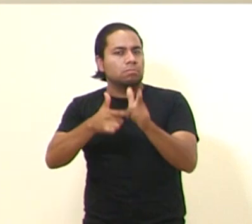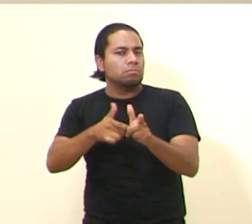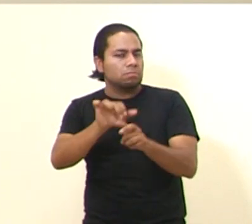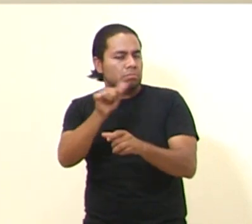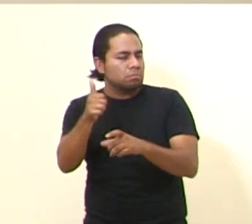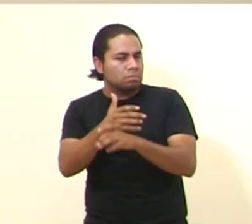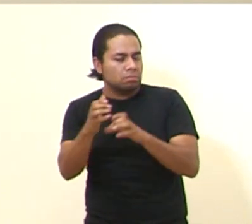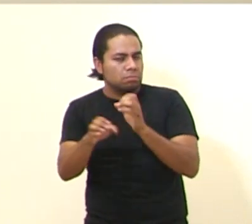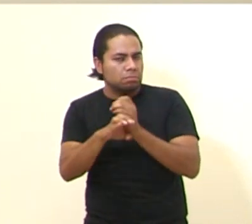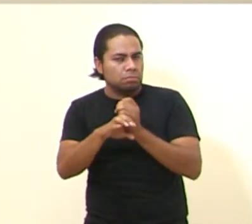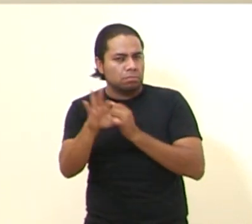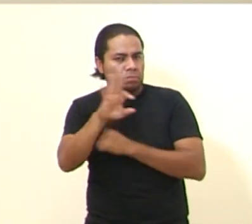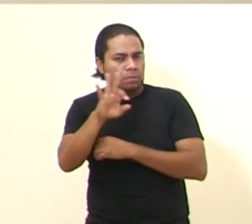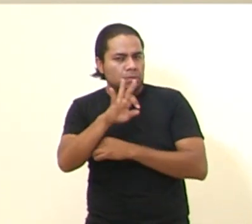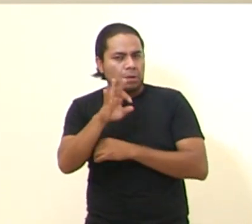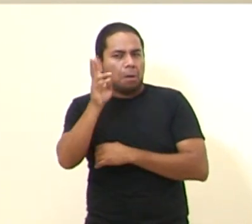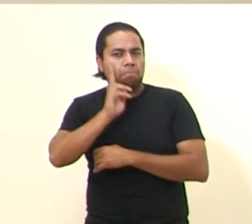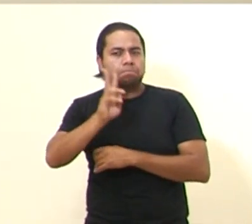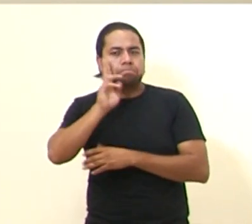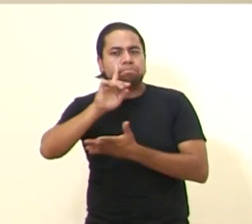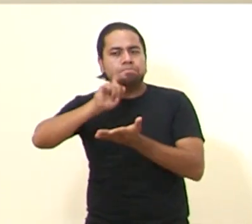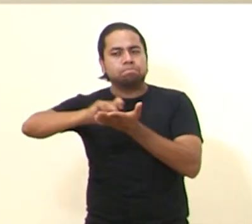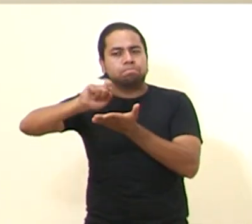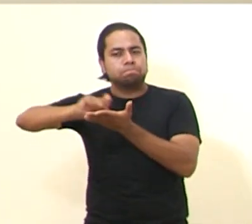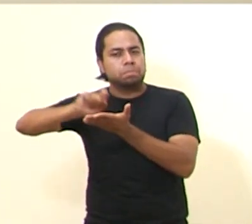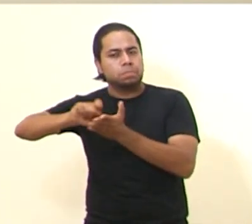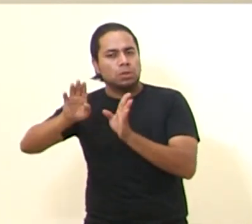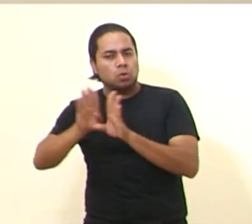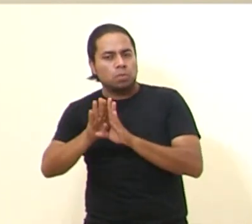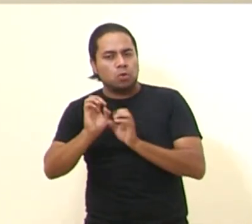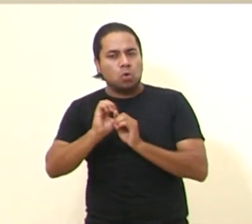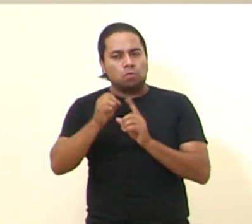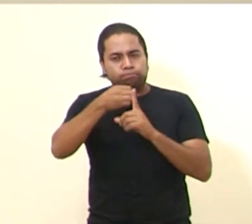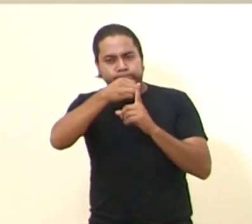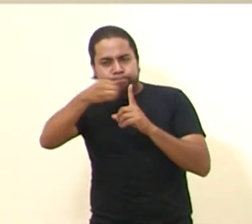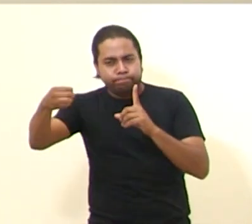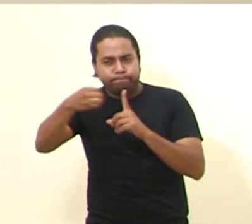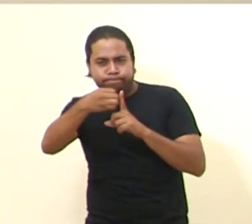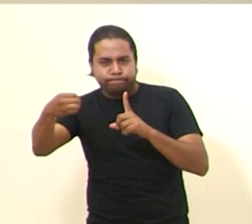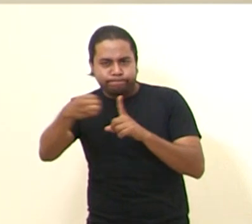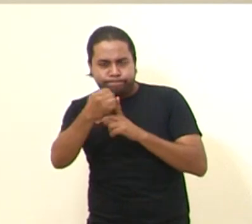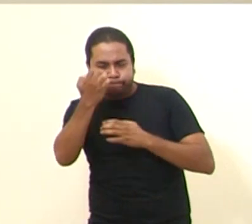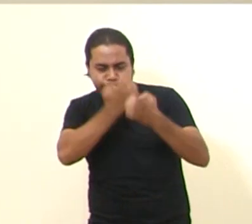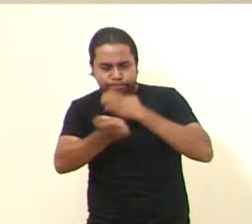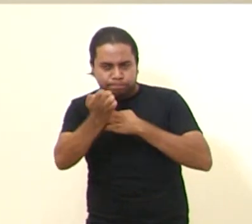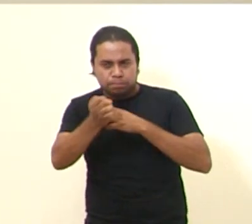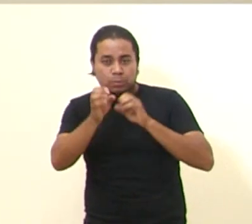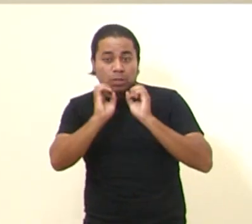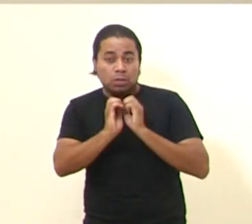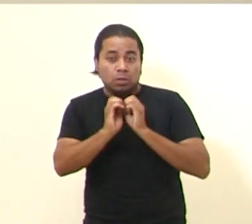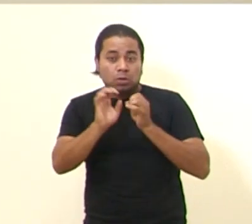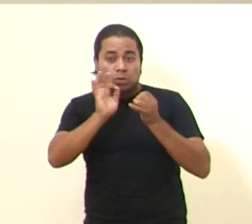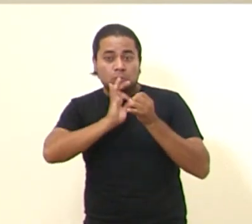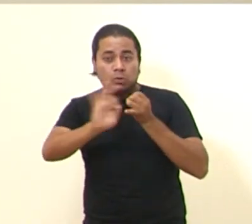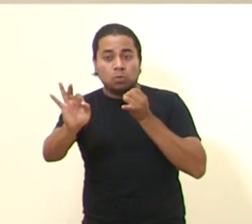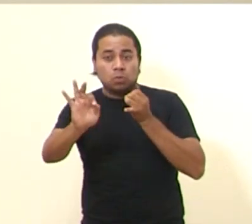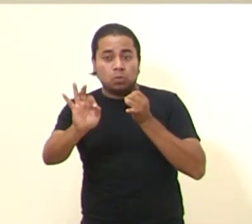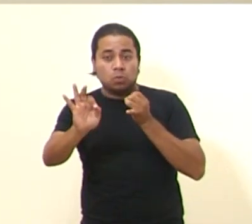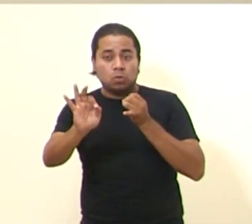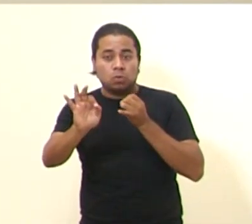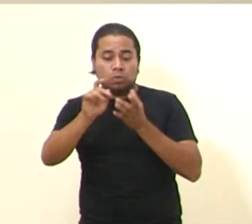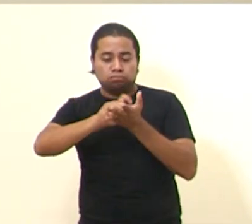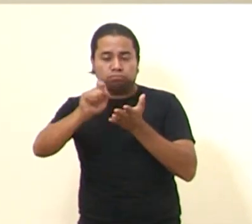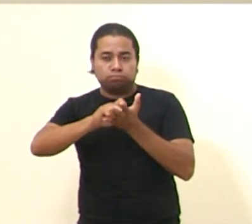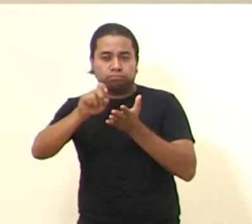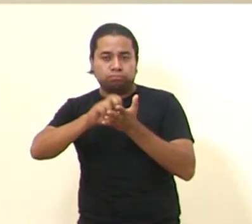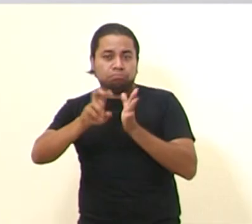¿Seguirá redactar el primer borrador? ¿O revisar la coherencia y la ortografía? ¿O redactar el borrador